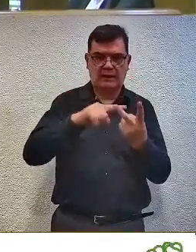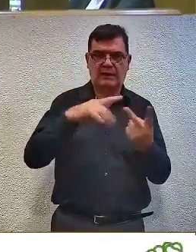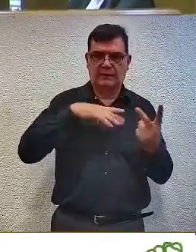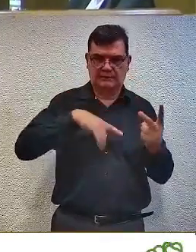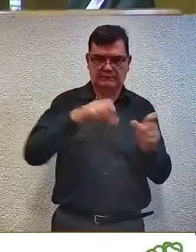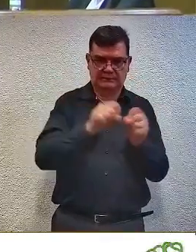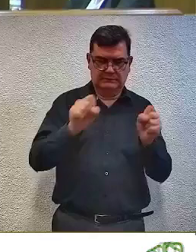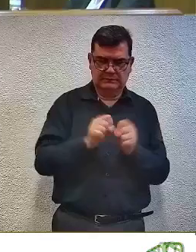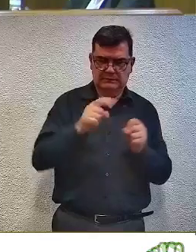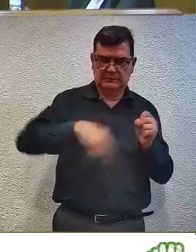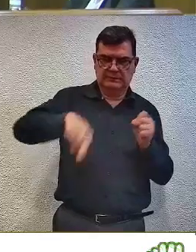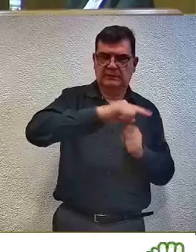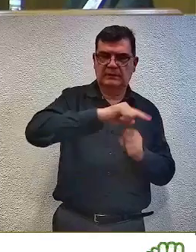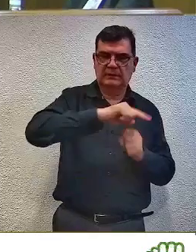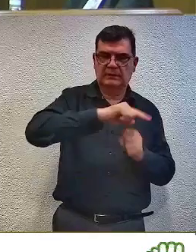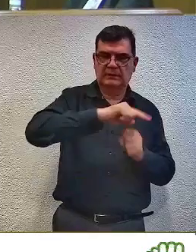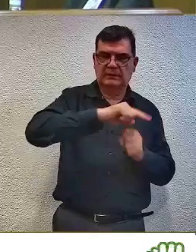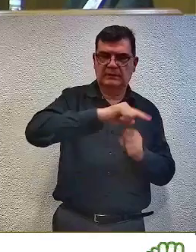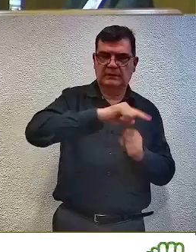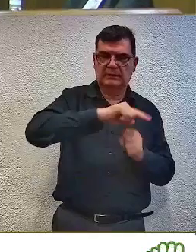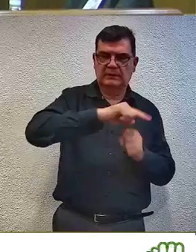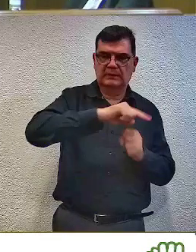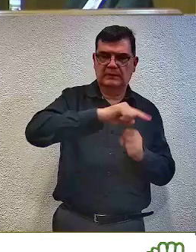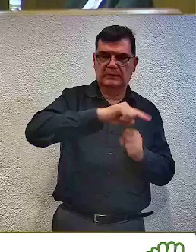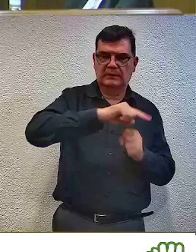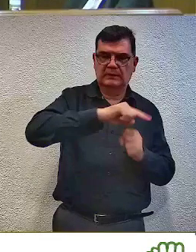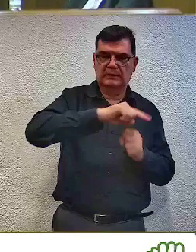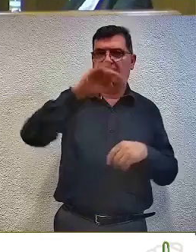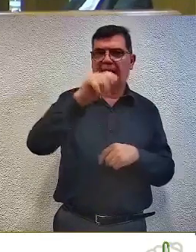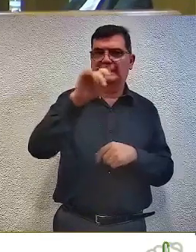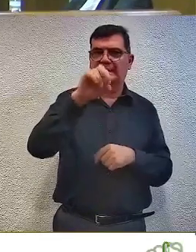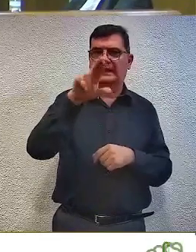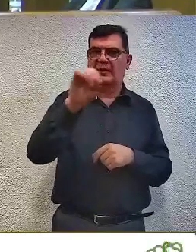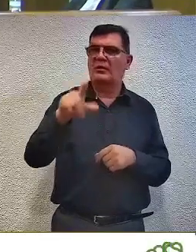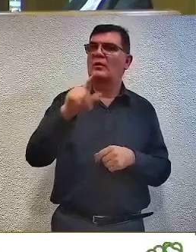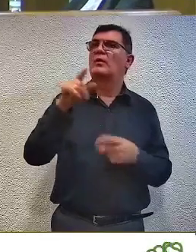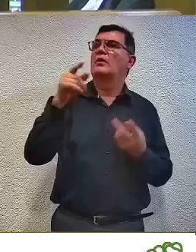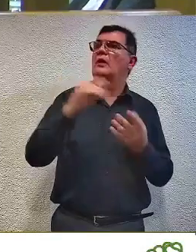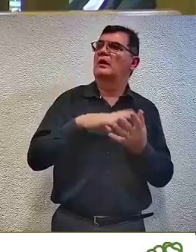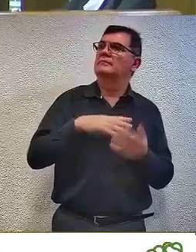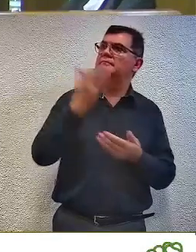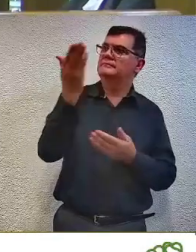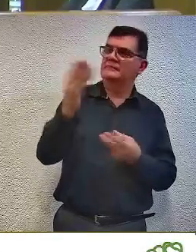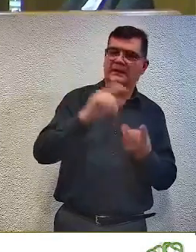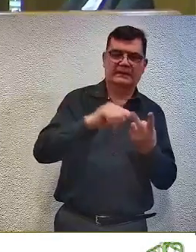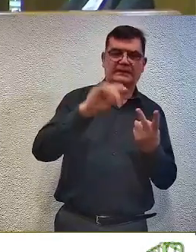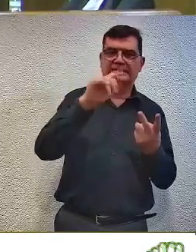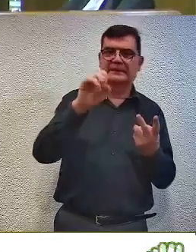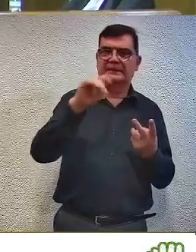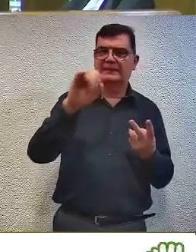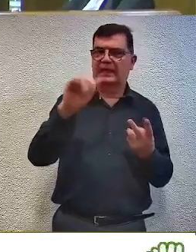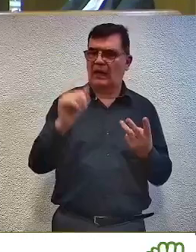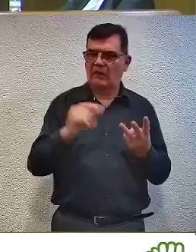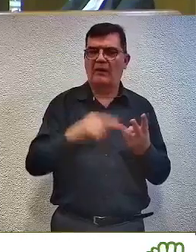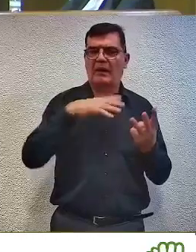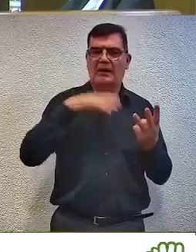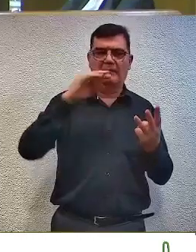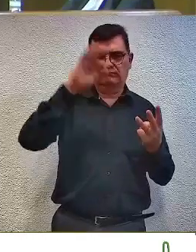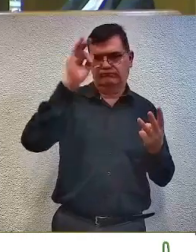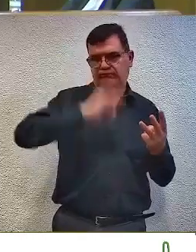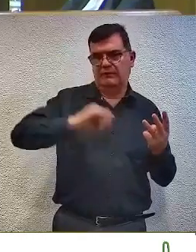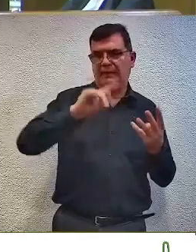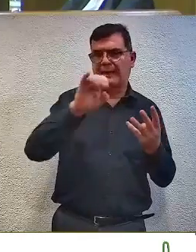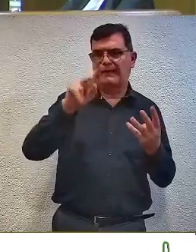esta sesión de resolución presencial los magistrados Daniel Preciado Temiquel, César Salgado Alpizar y la magistrada